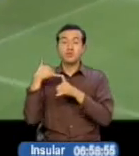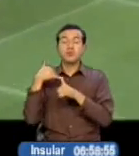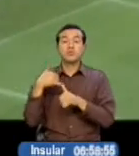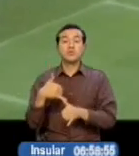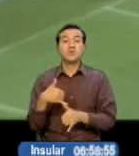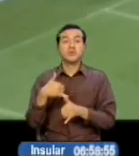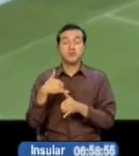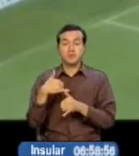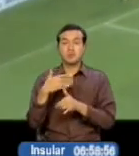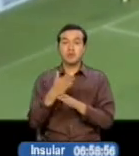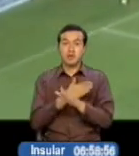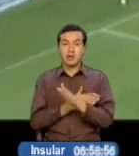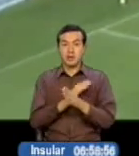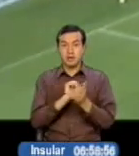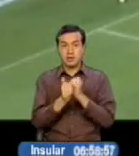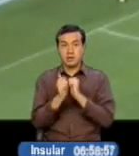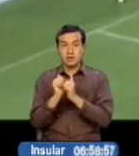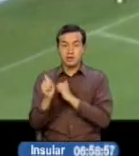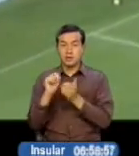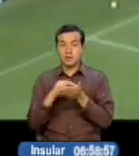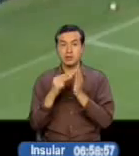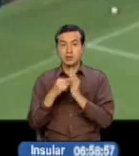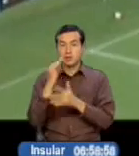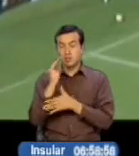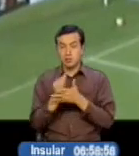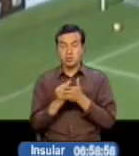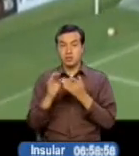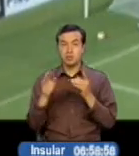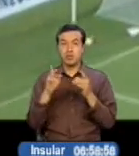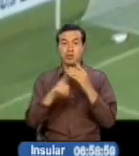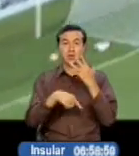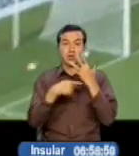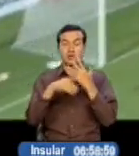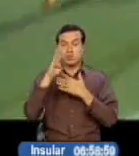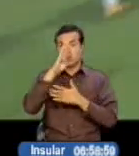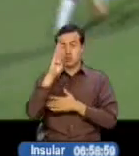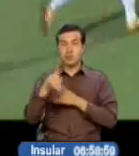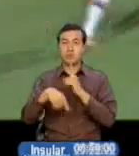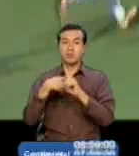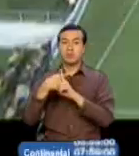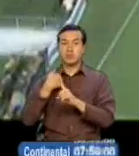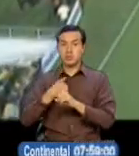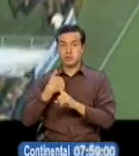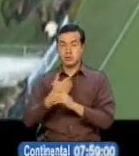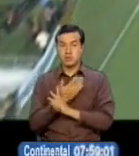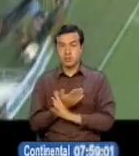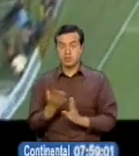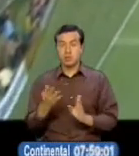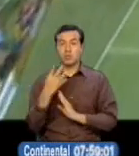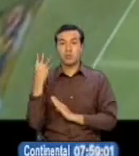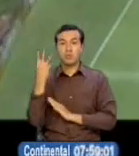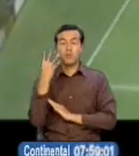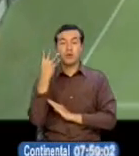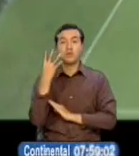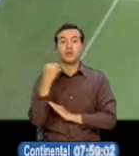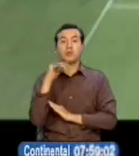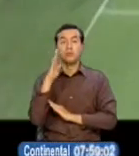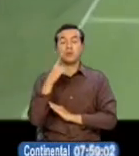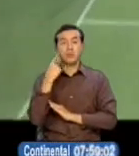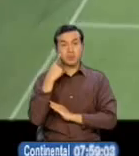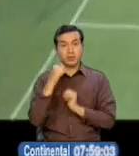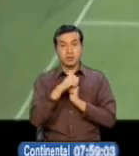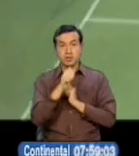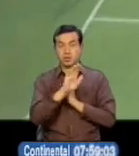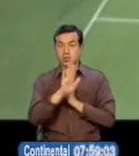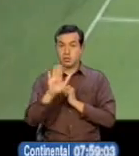la fase preclasificatoria, que sumarían a las 6 plazas de Brasil y Argentina y a las 4 plazas que cada uno